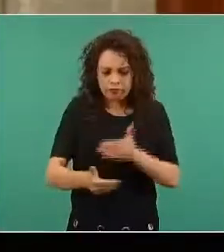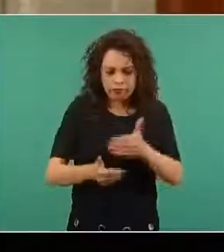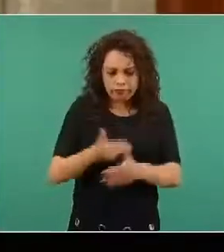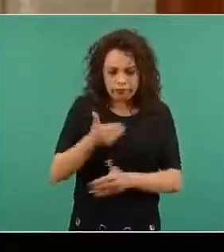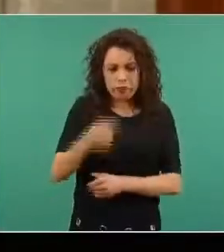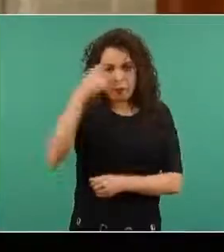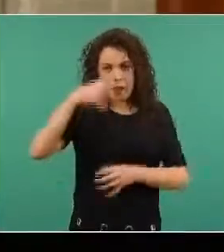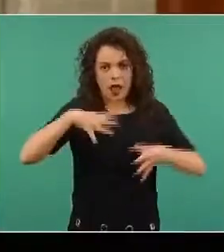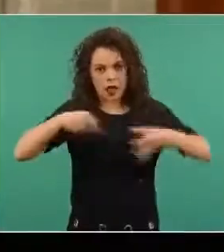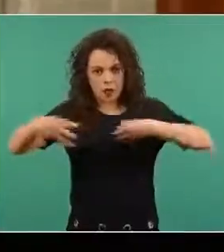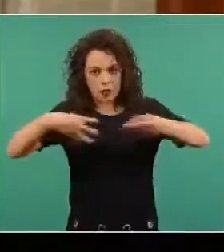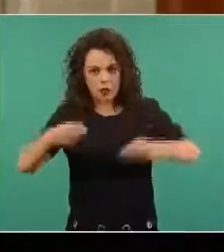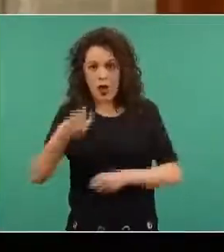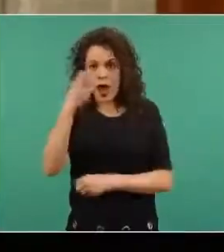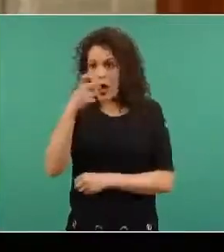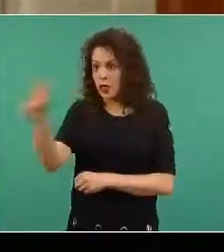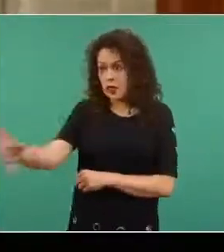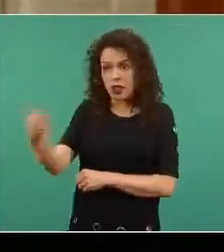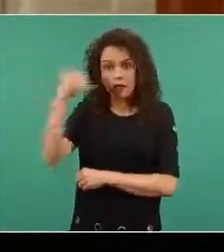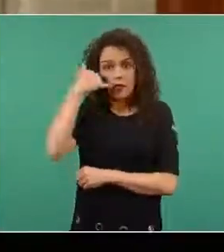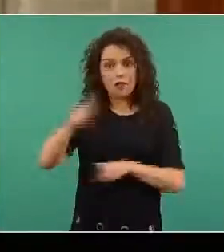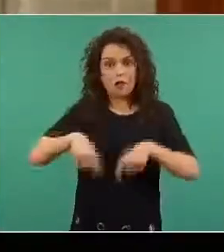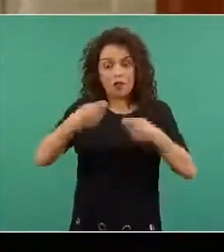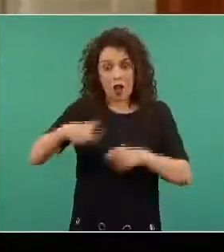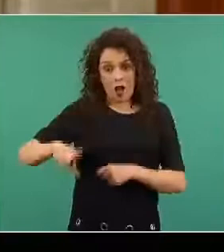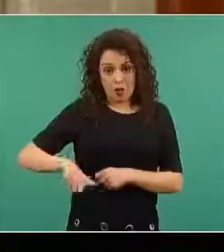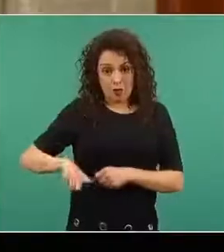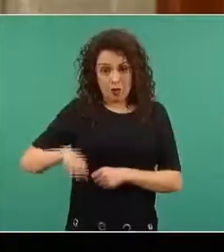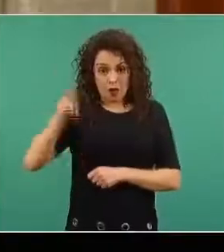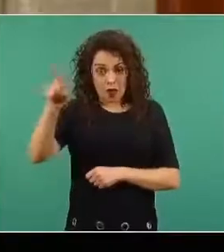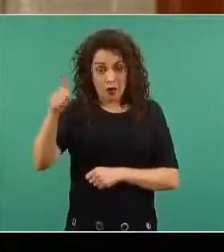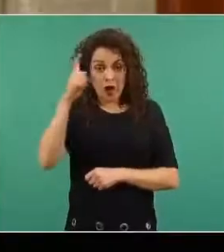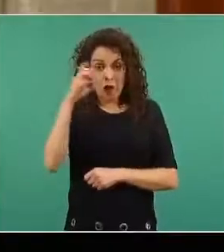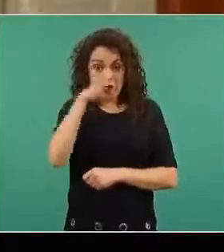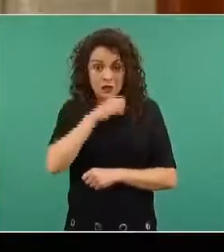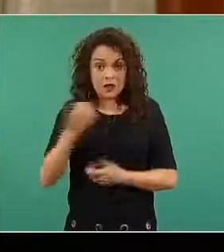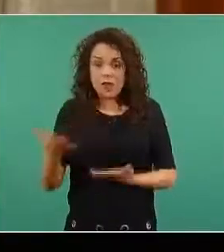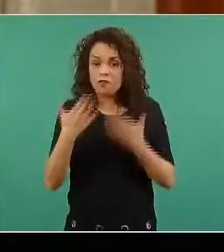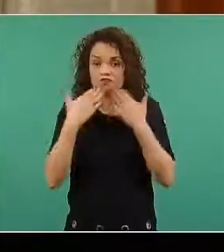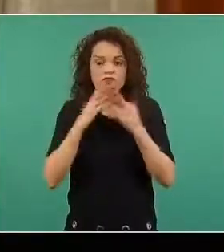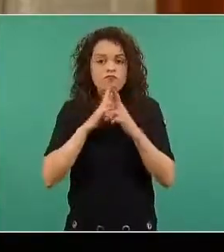ninguno de los teléfonos que da el gobierno de Aguascalientes hay respuesta. Entonces creo que